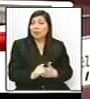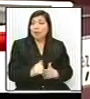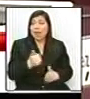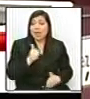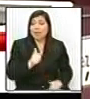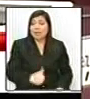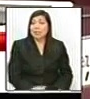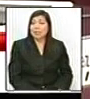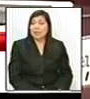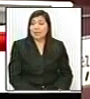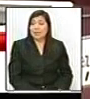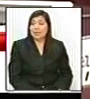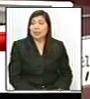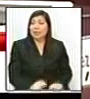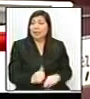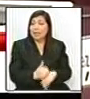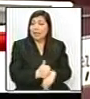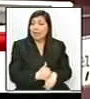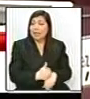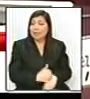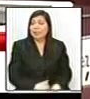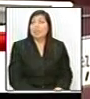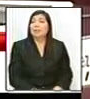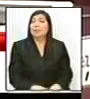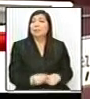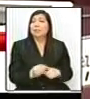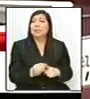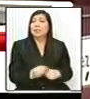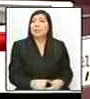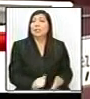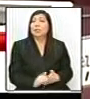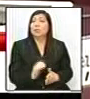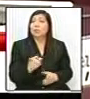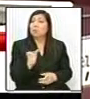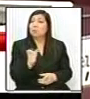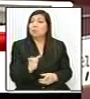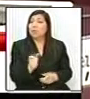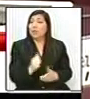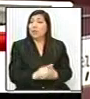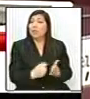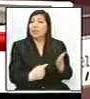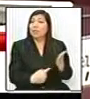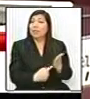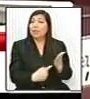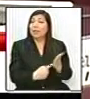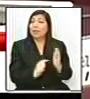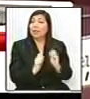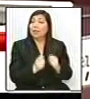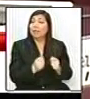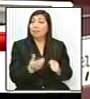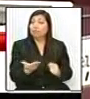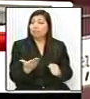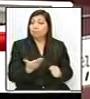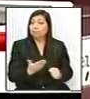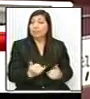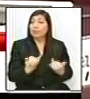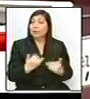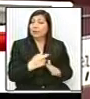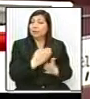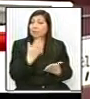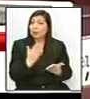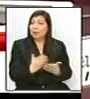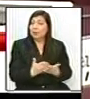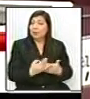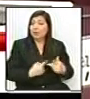ayer el asesor principal de gabinete y sus funcionarios, los técnicos, han dado solución a este problema